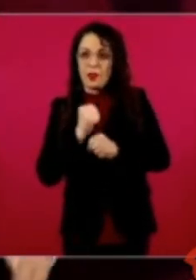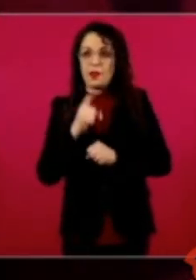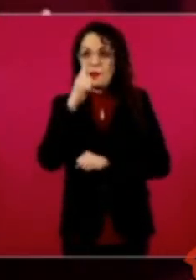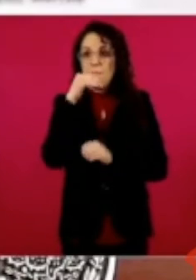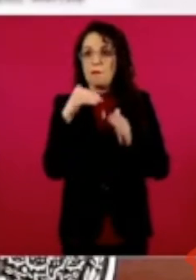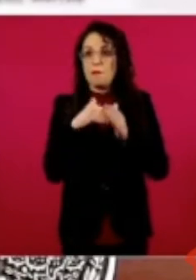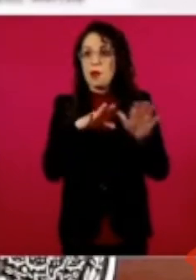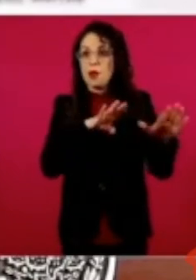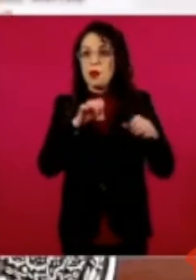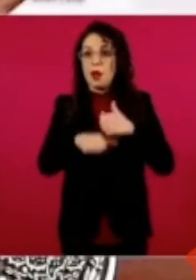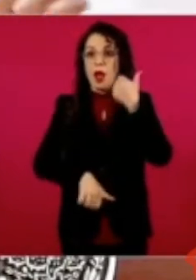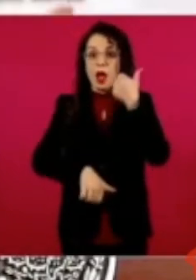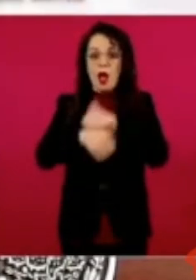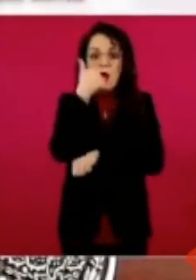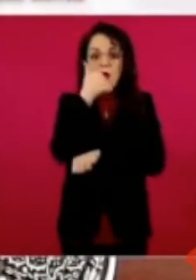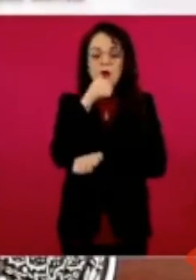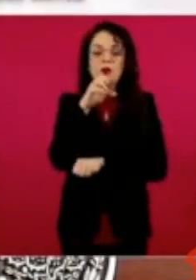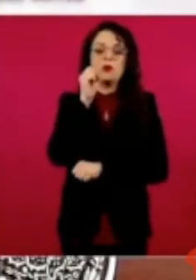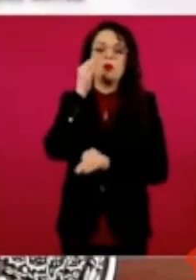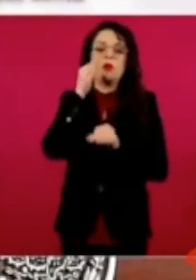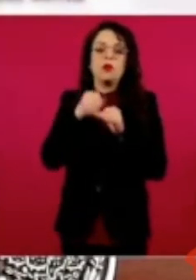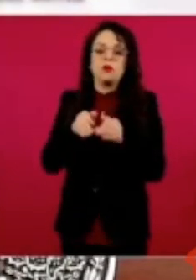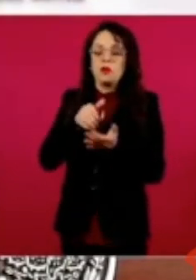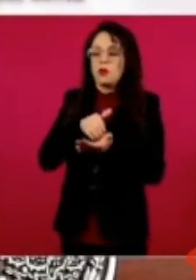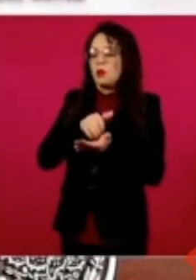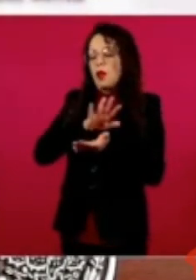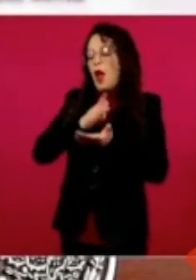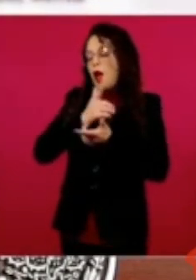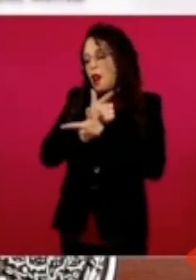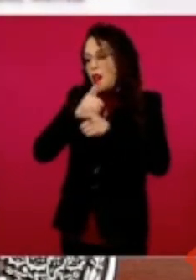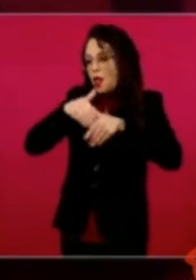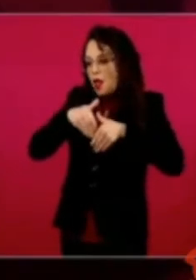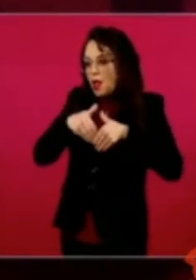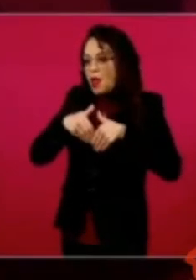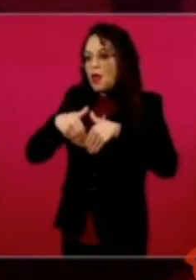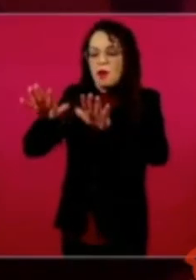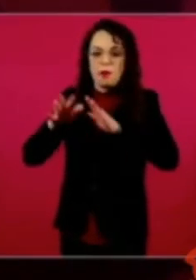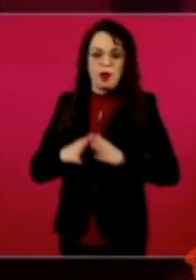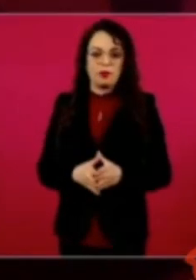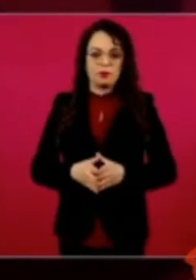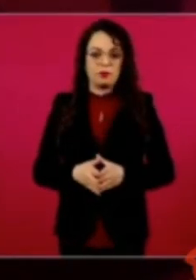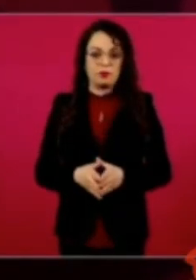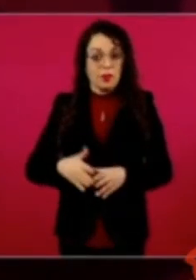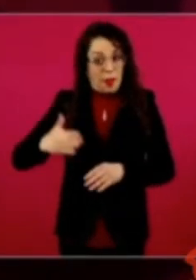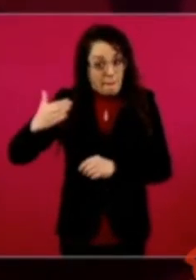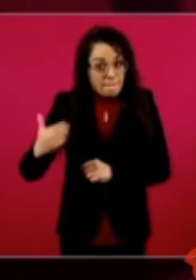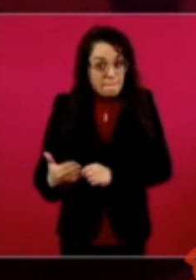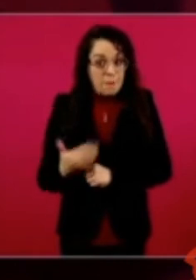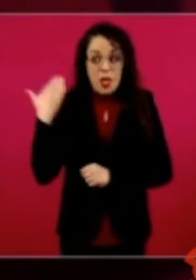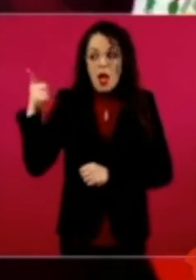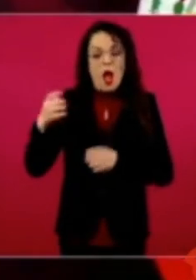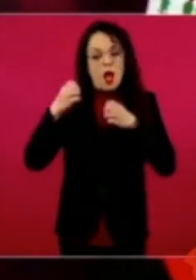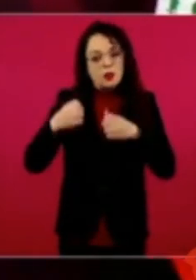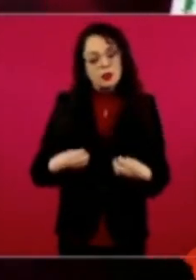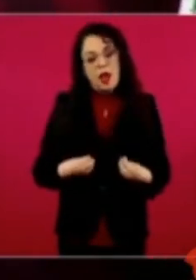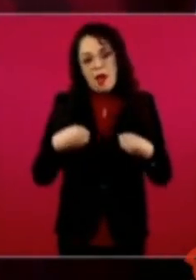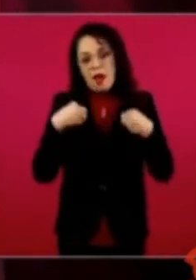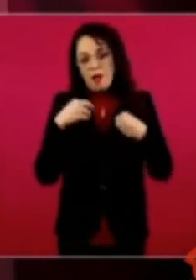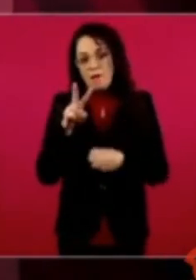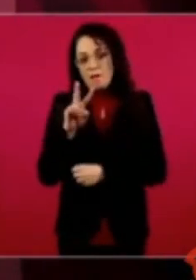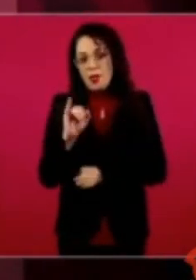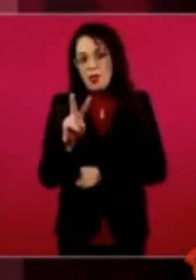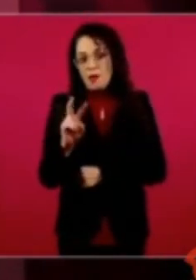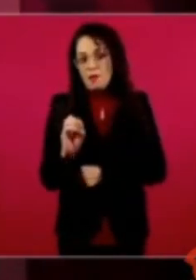Salieron vivos de milagro de la cárcel. Pues, ¿qué creen que pasó con ese